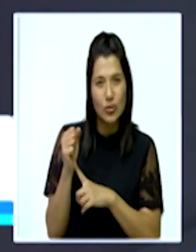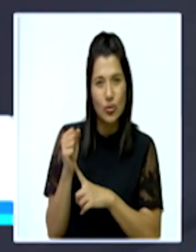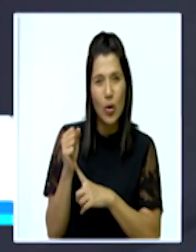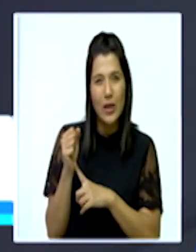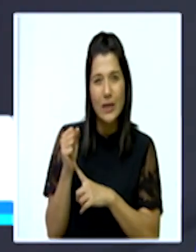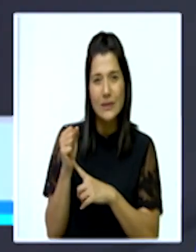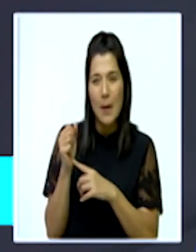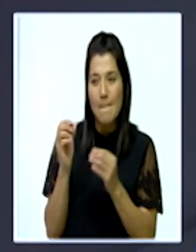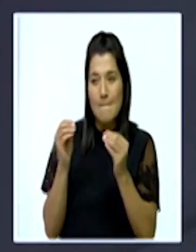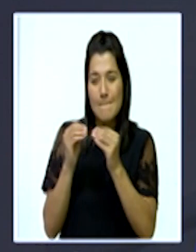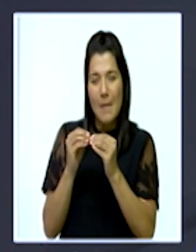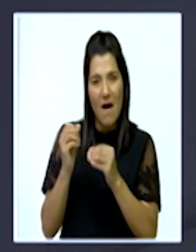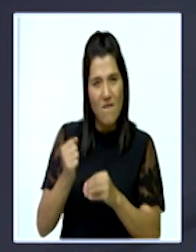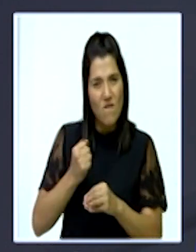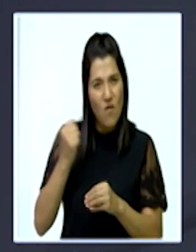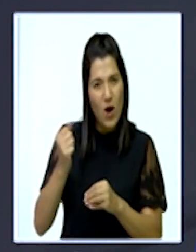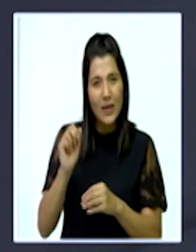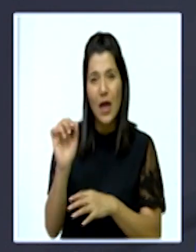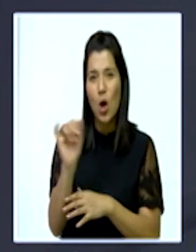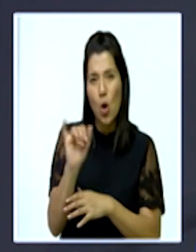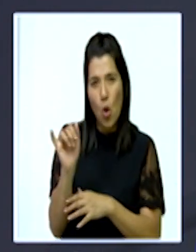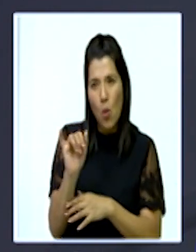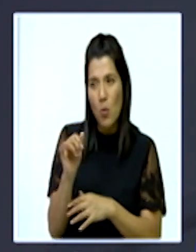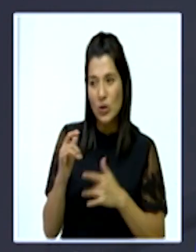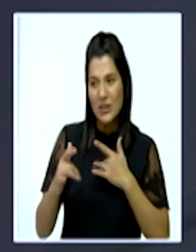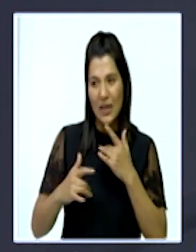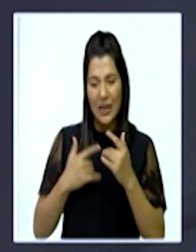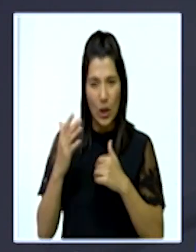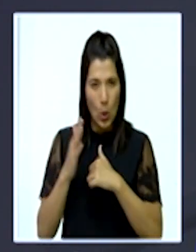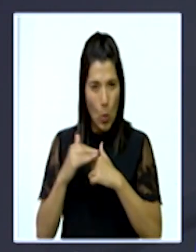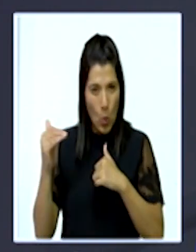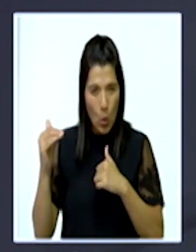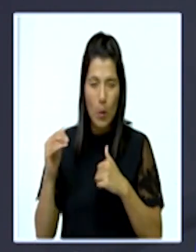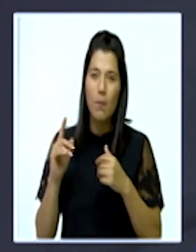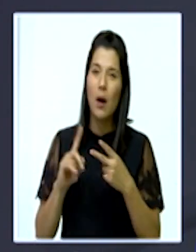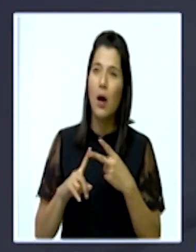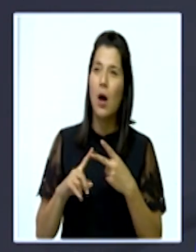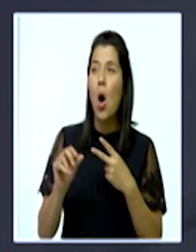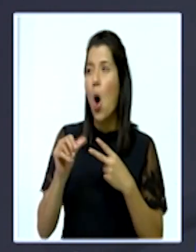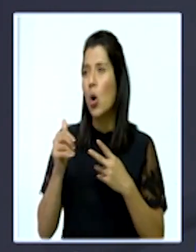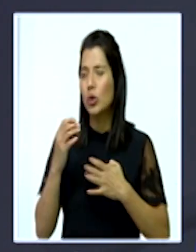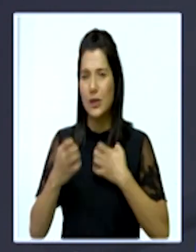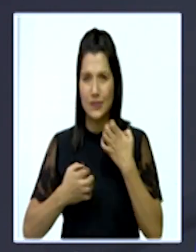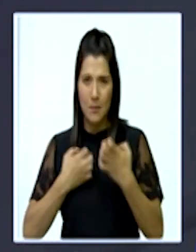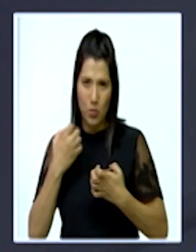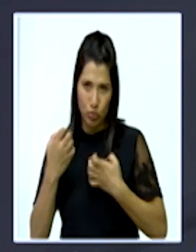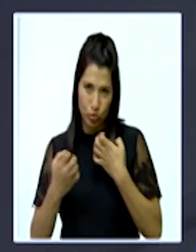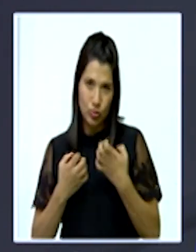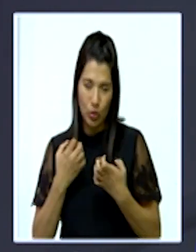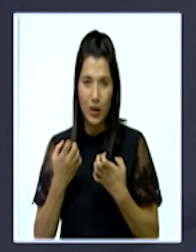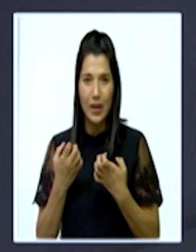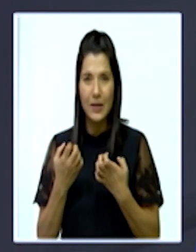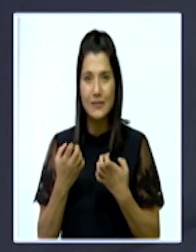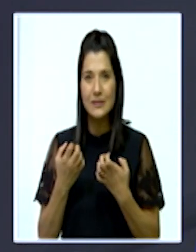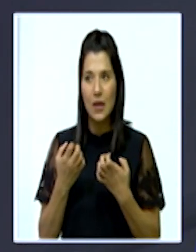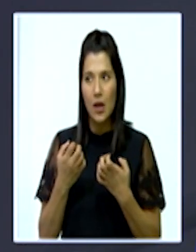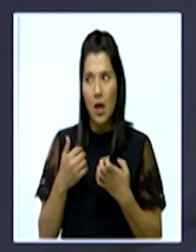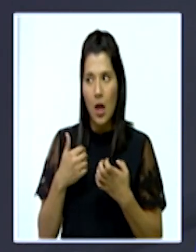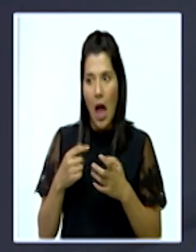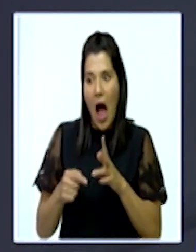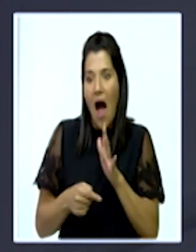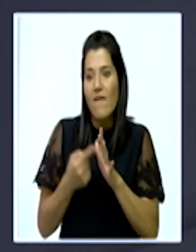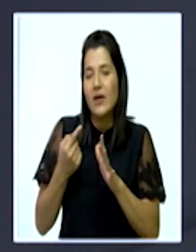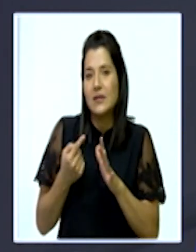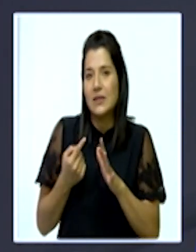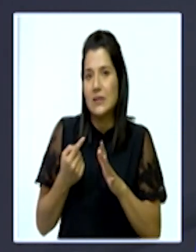un poco más fuertes, como es el tema de la culpabilidad y otras emociones que se unen a este duelo y que